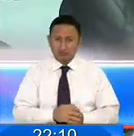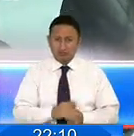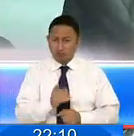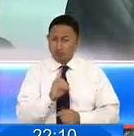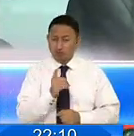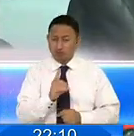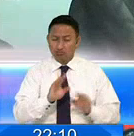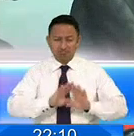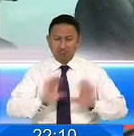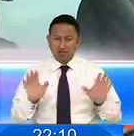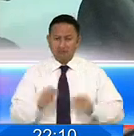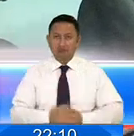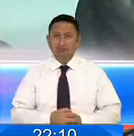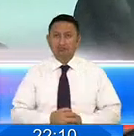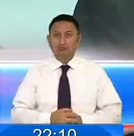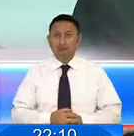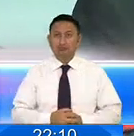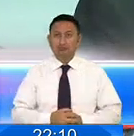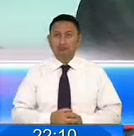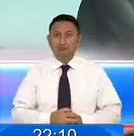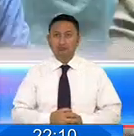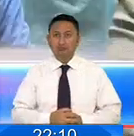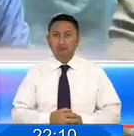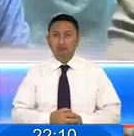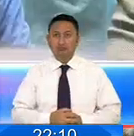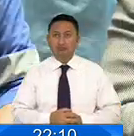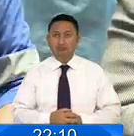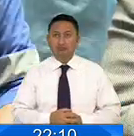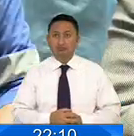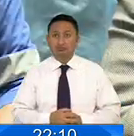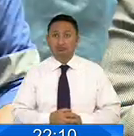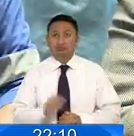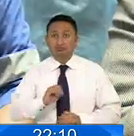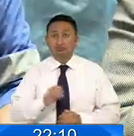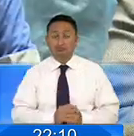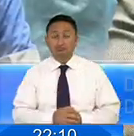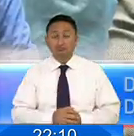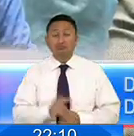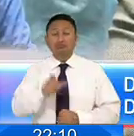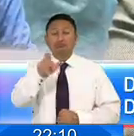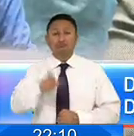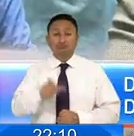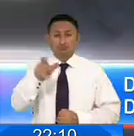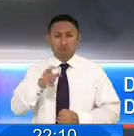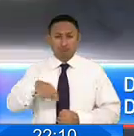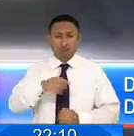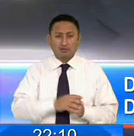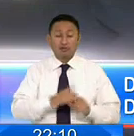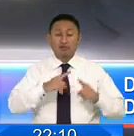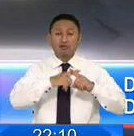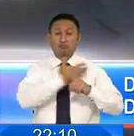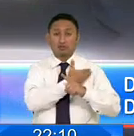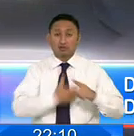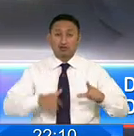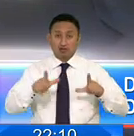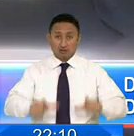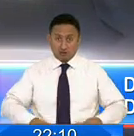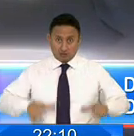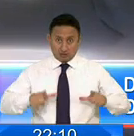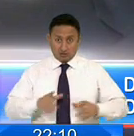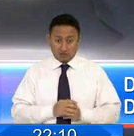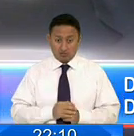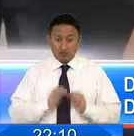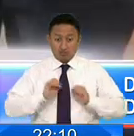de irregularidad en torno a sus funciones. Lo que llama la atención a los miembros del organismo es que el expresidente Lenín Moreno no